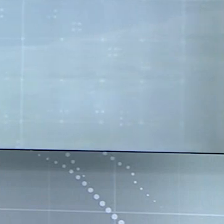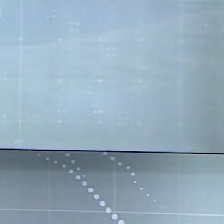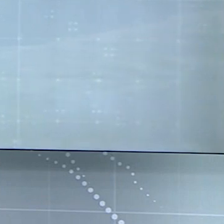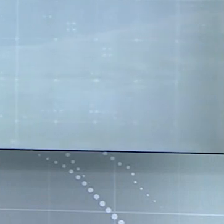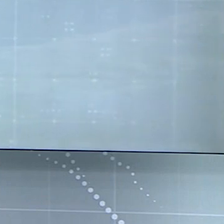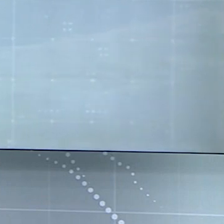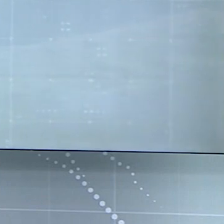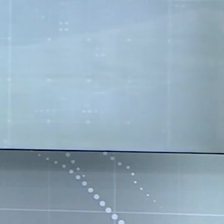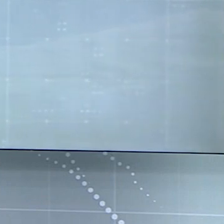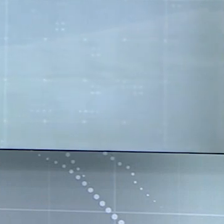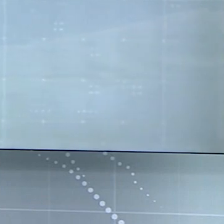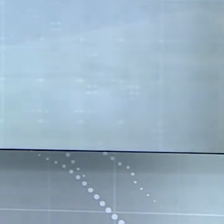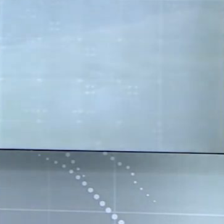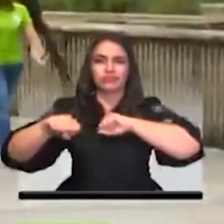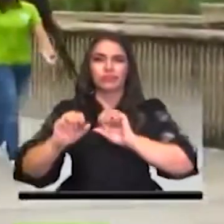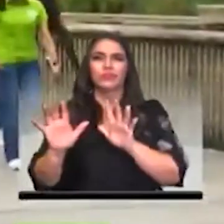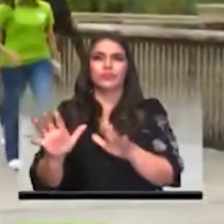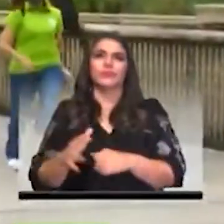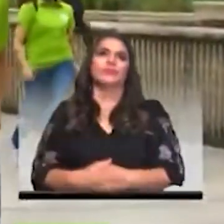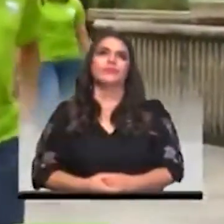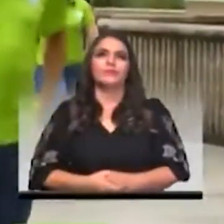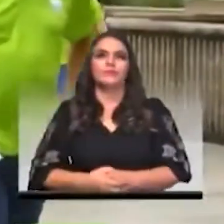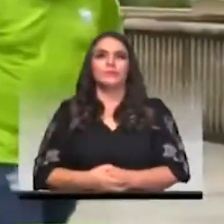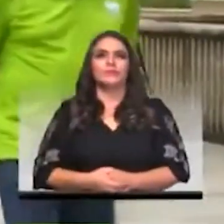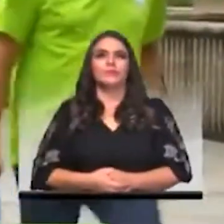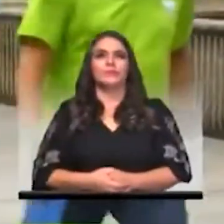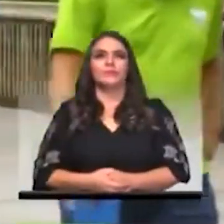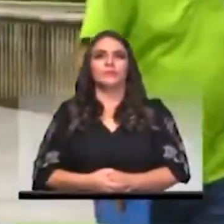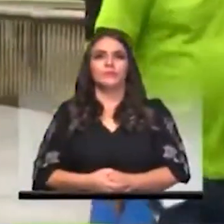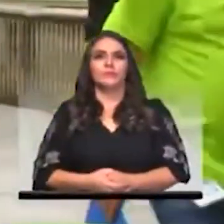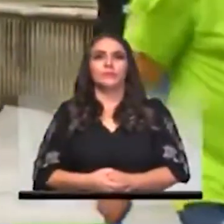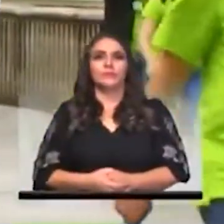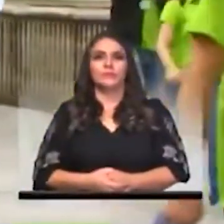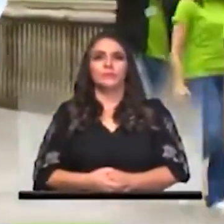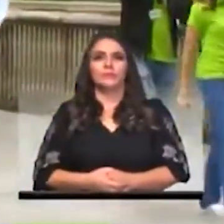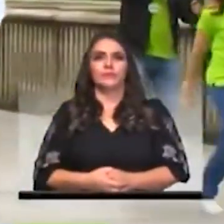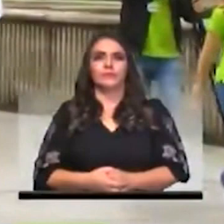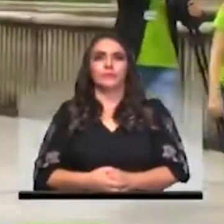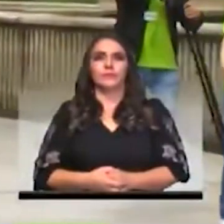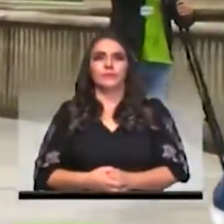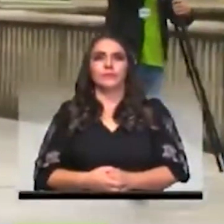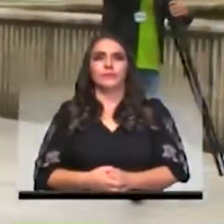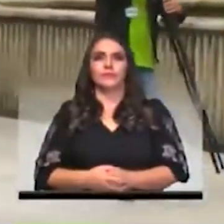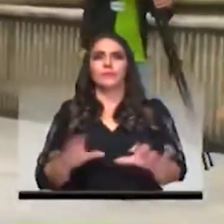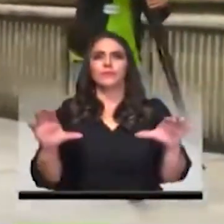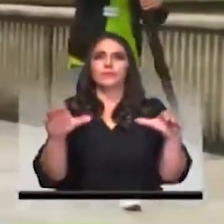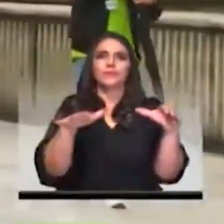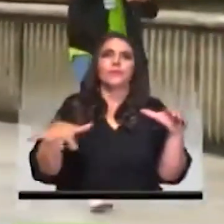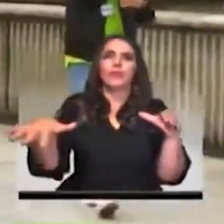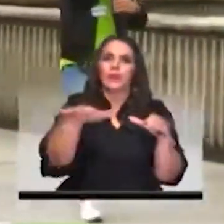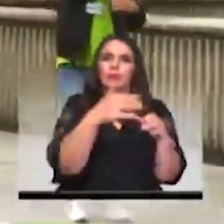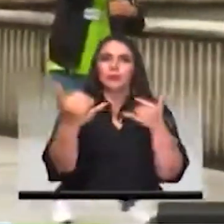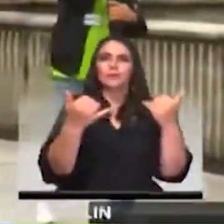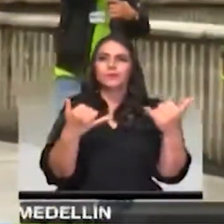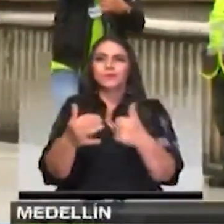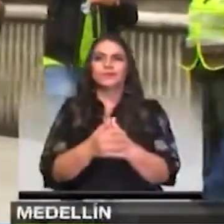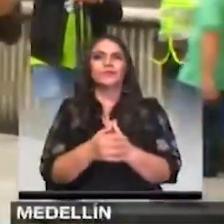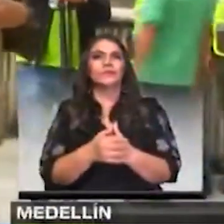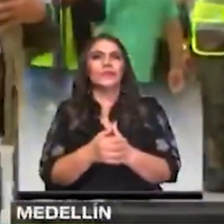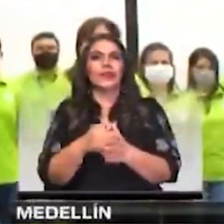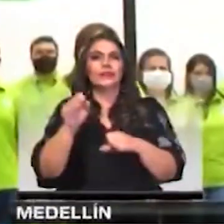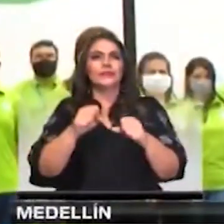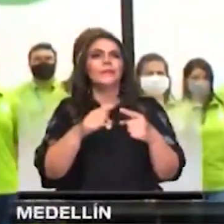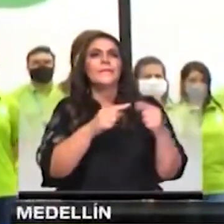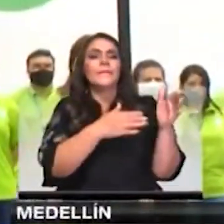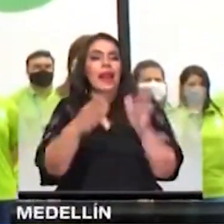hasta el 2023. Para los integrantes del gabinete, el camino durante la ausencia de Daniel Gaviria ya está trazado con el